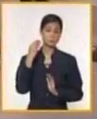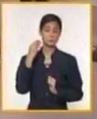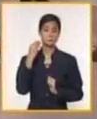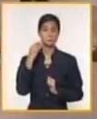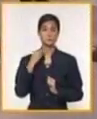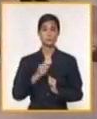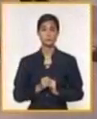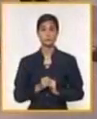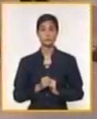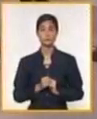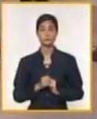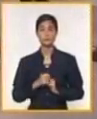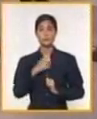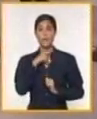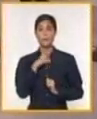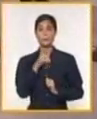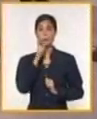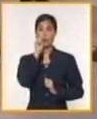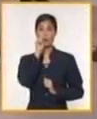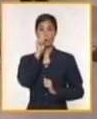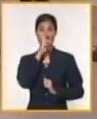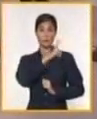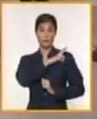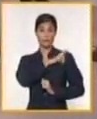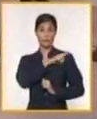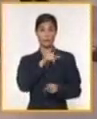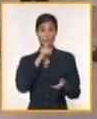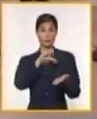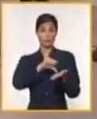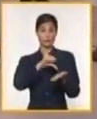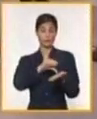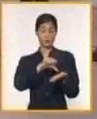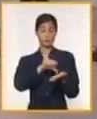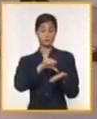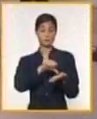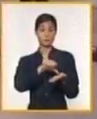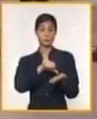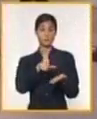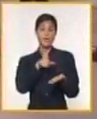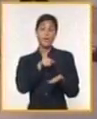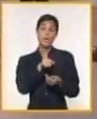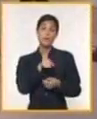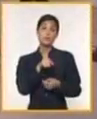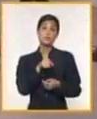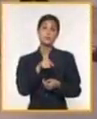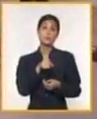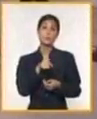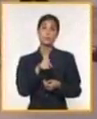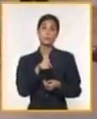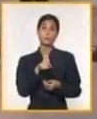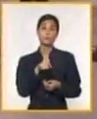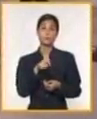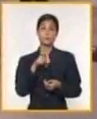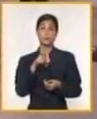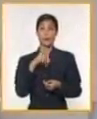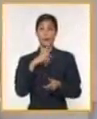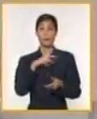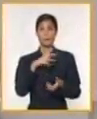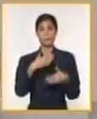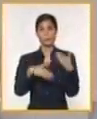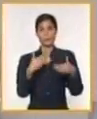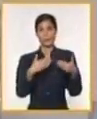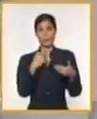Khamenei puso hoy un poco de orden en todo el desparpajo de